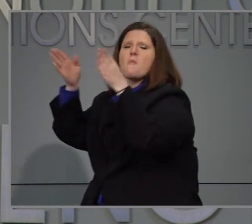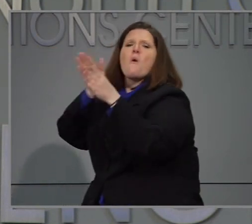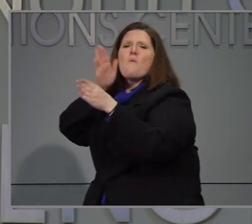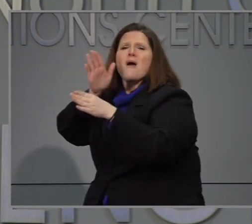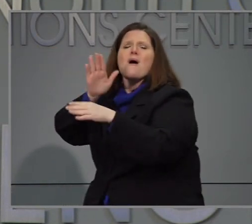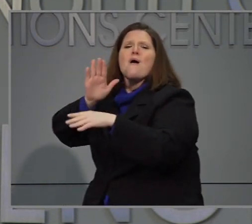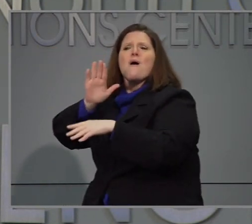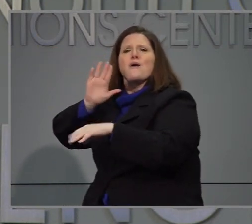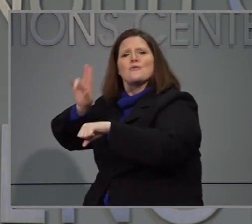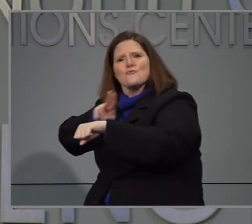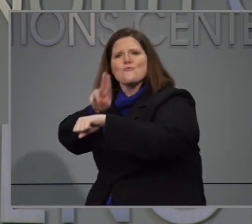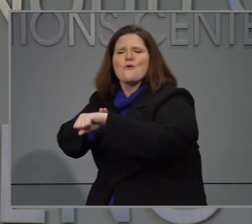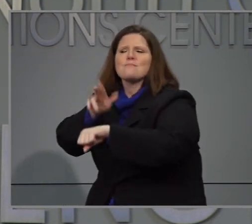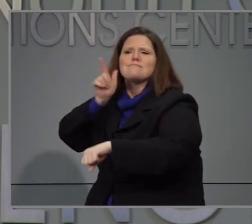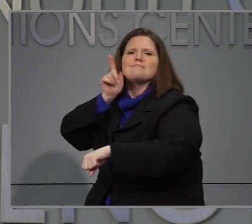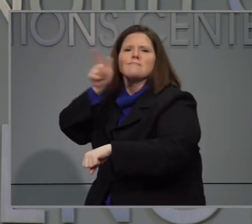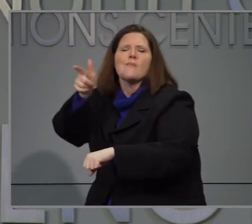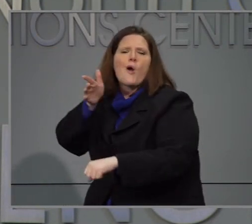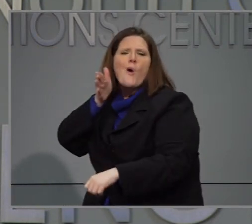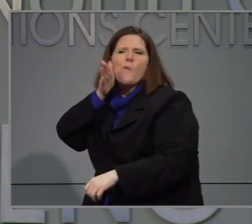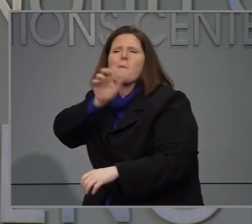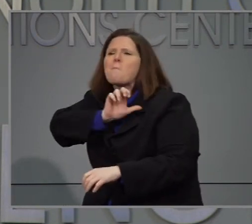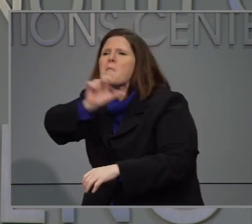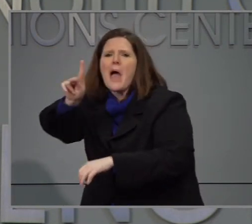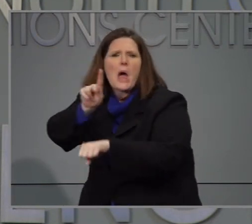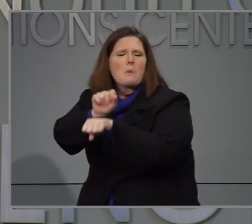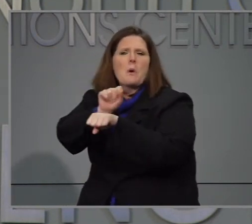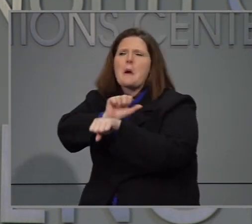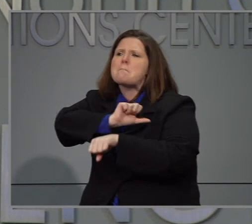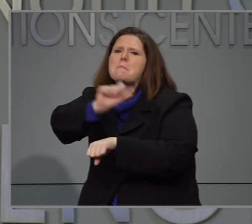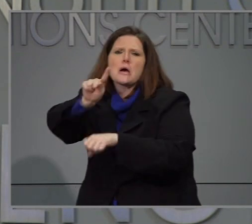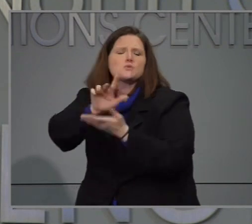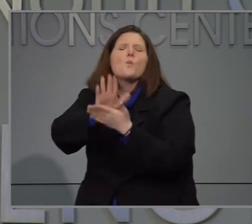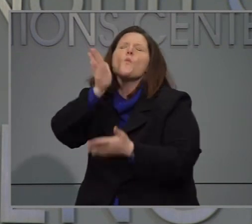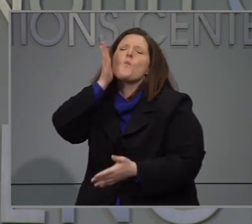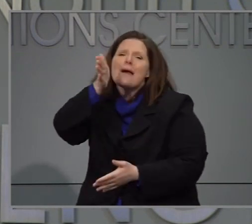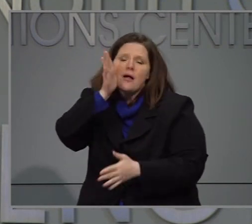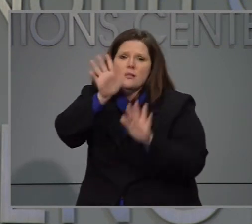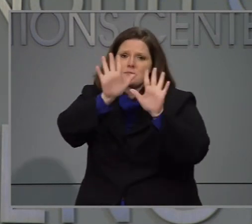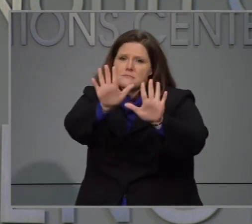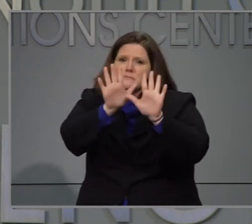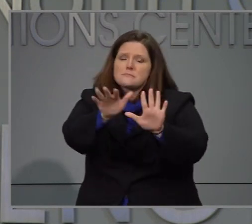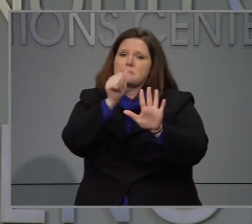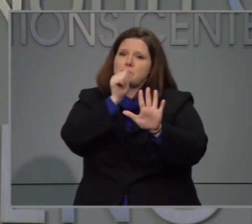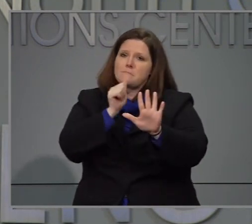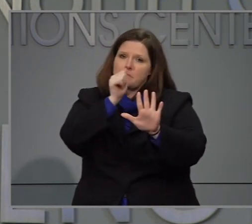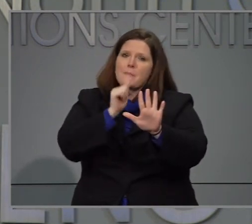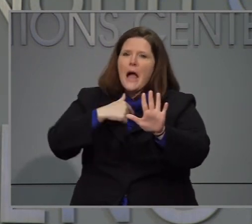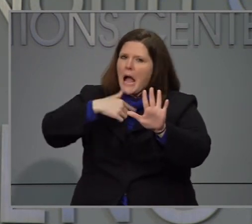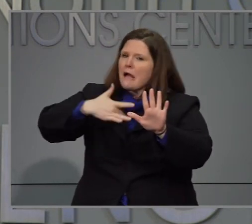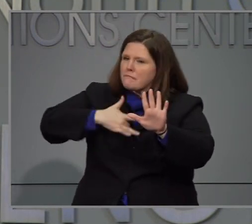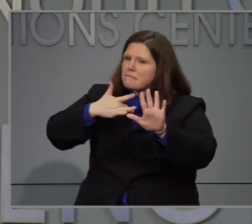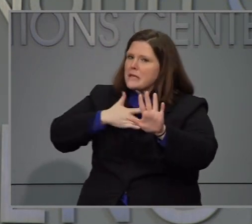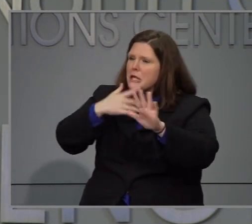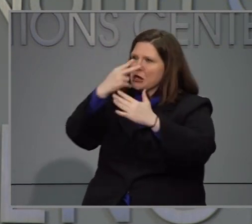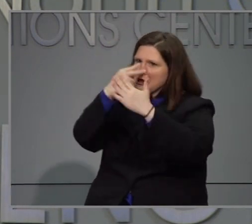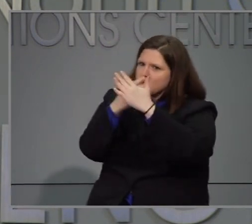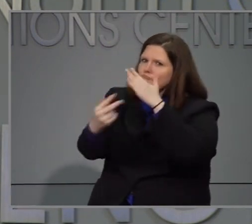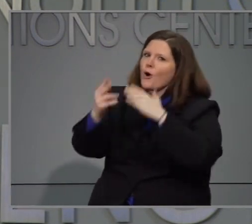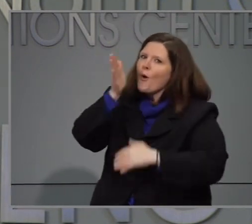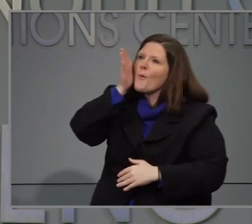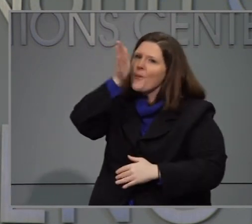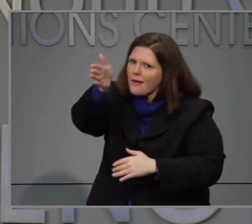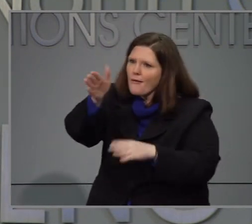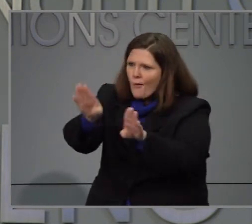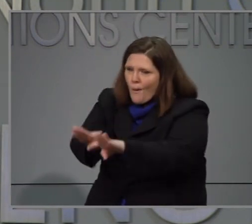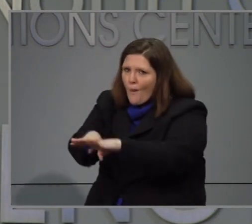poder regresar a nuestro nuevo normal, la gente de nuevo trabajando, los niños en las escuelas. Yo sí lo veo para nosotros en